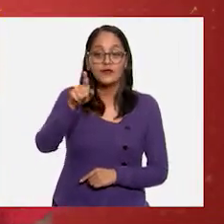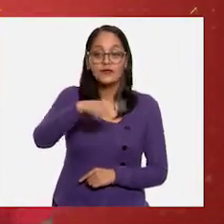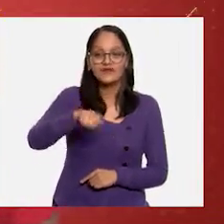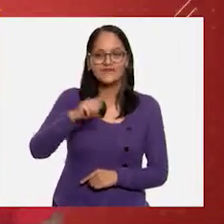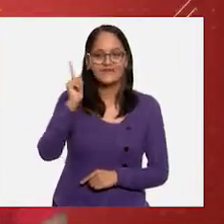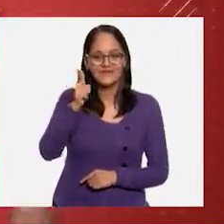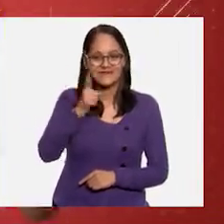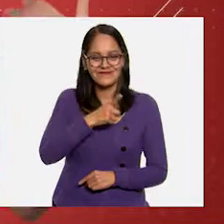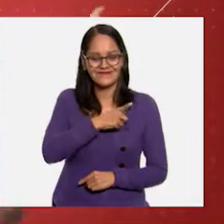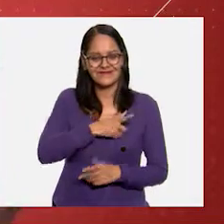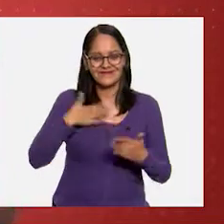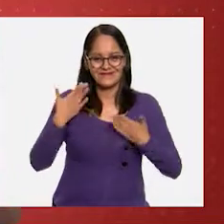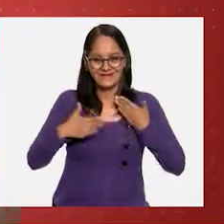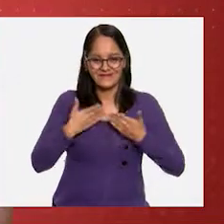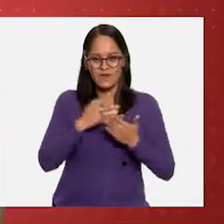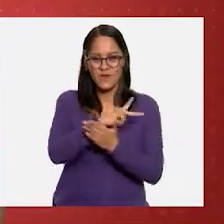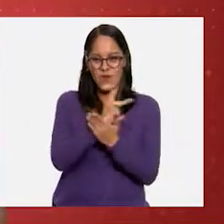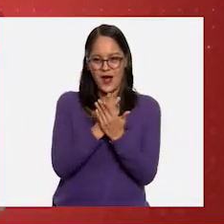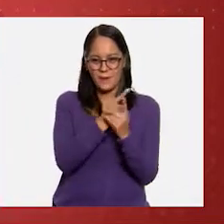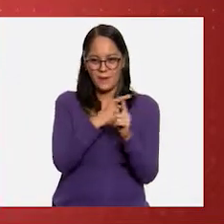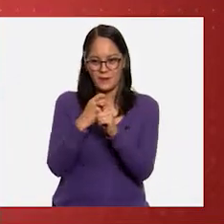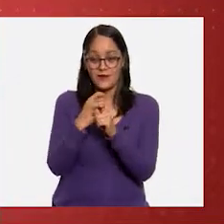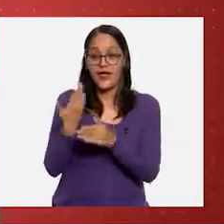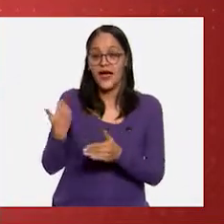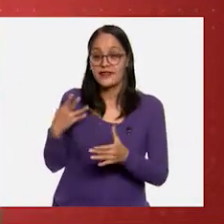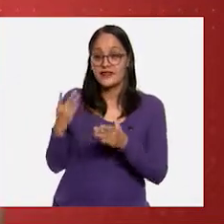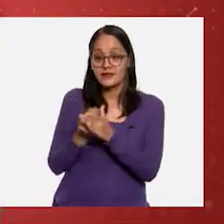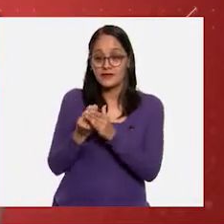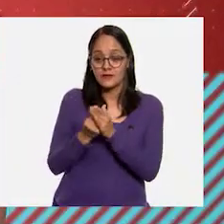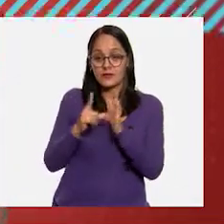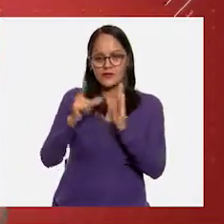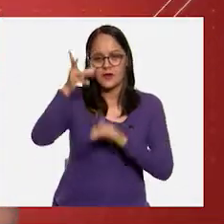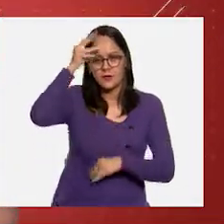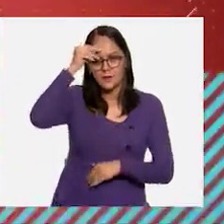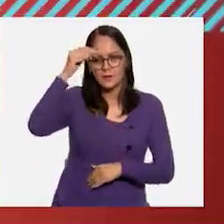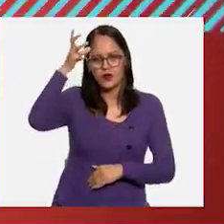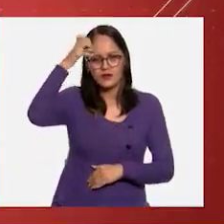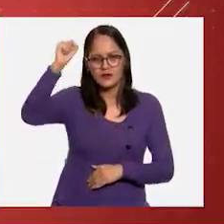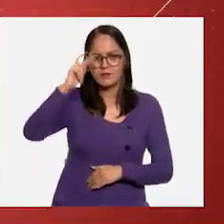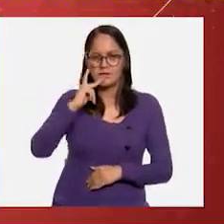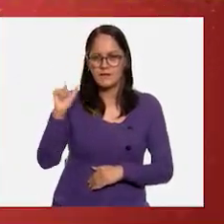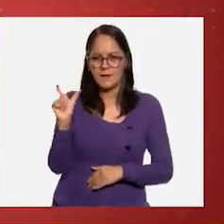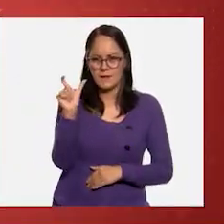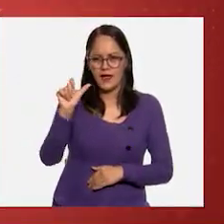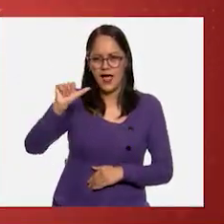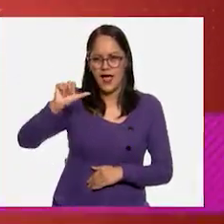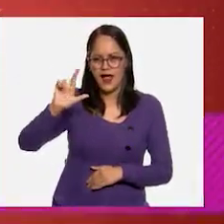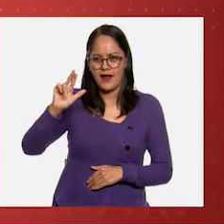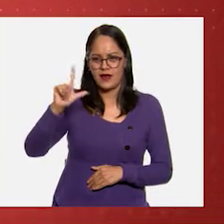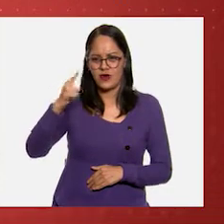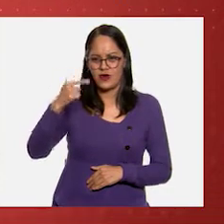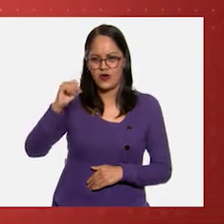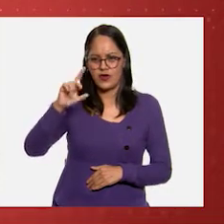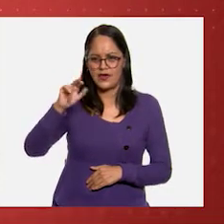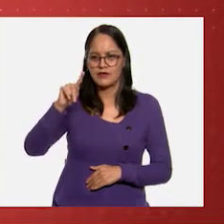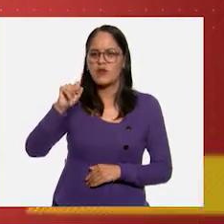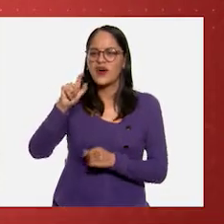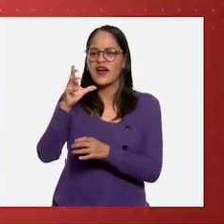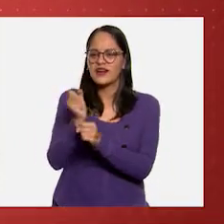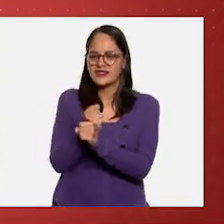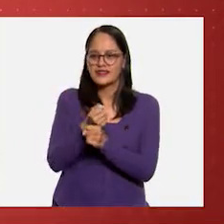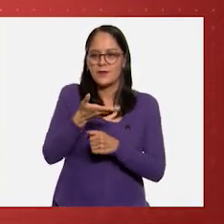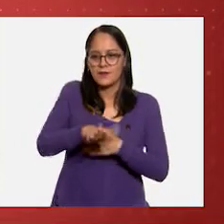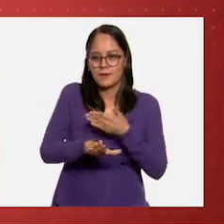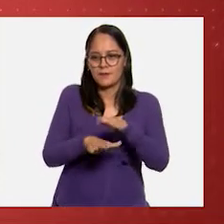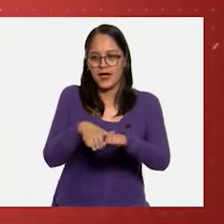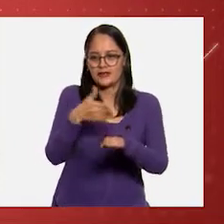la programación. En la lección anterior aprendieron conceptos como el de algoritmo, que es una lista de pasos para realizar una tarea, y